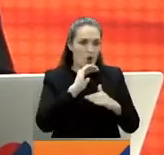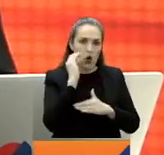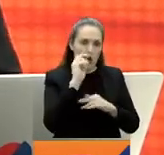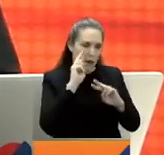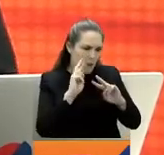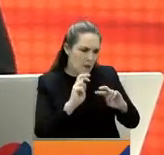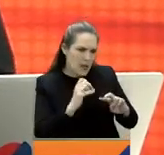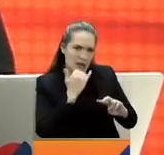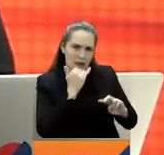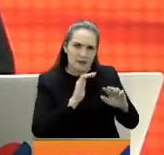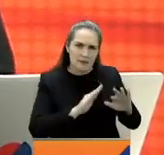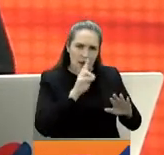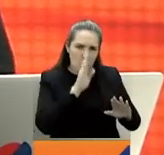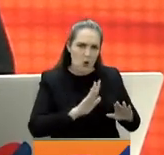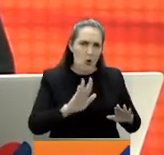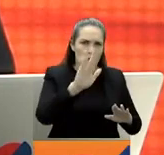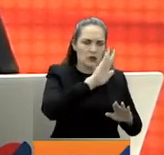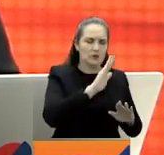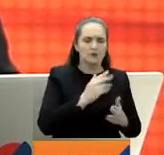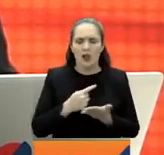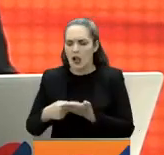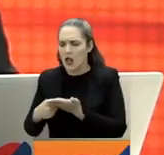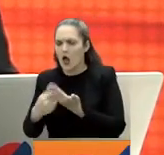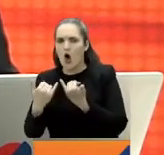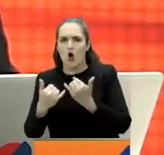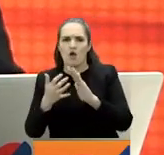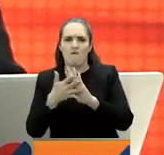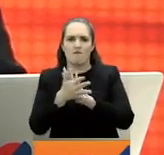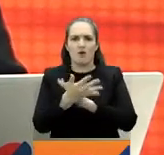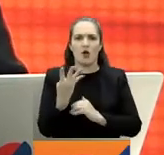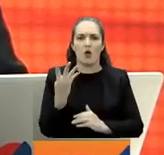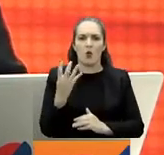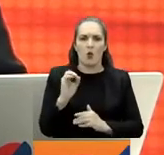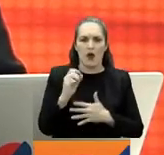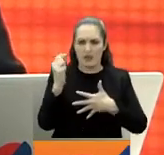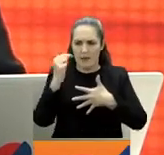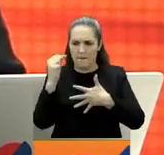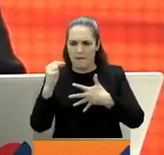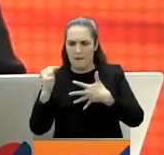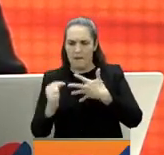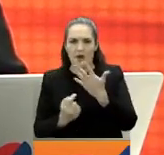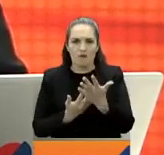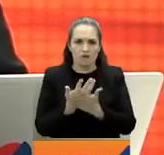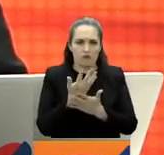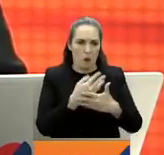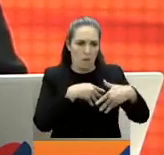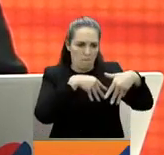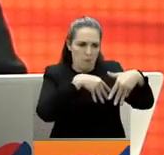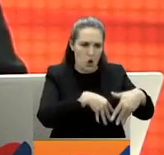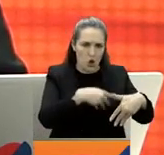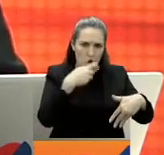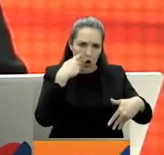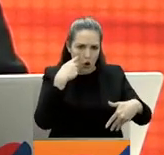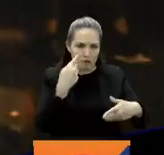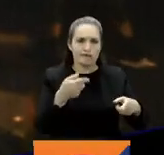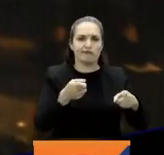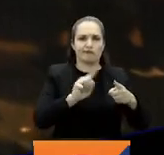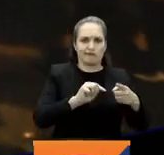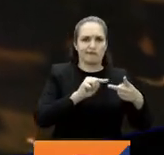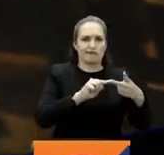Son 40 recomendaciones relacionadas con temas como los bloqueos o la desvinculación de la policía del Ministerio de Defensa.